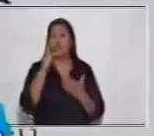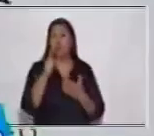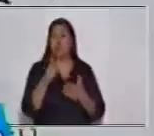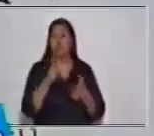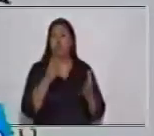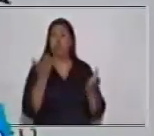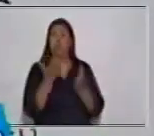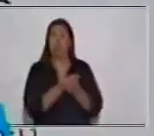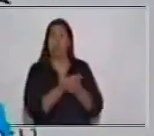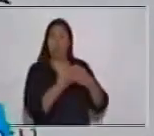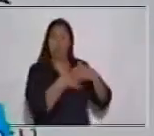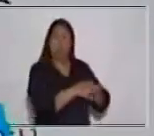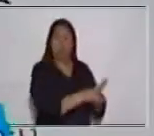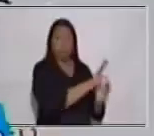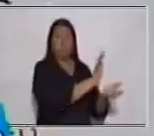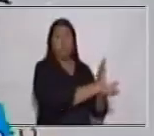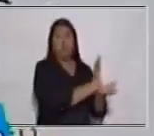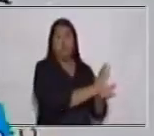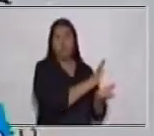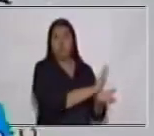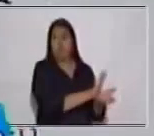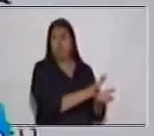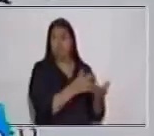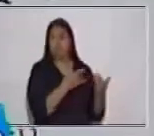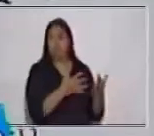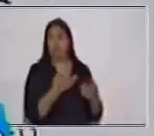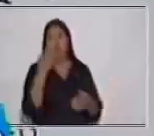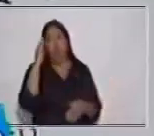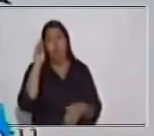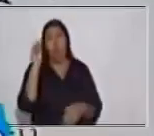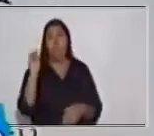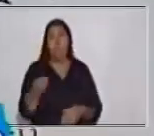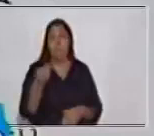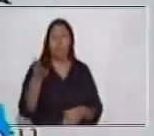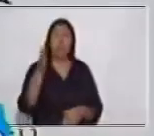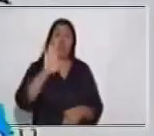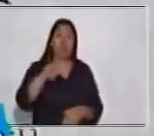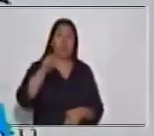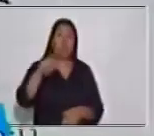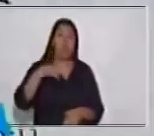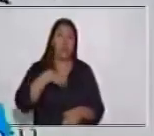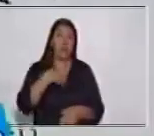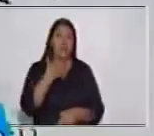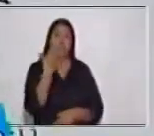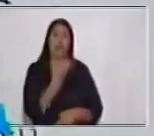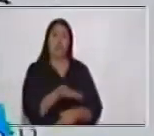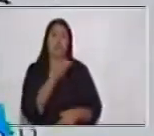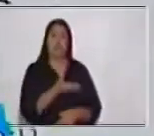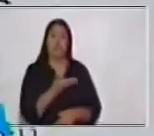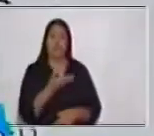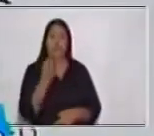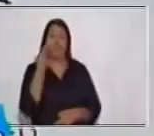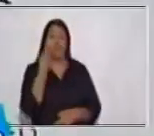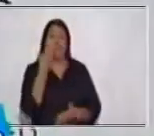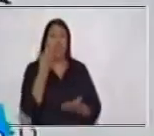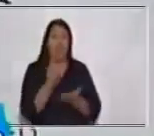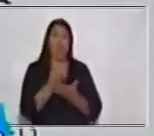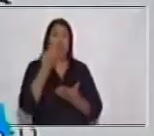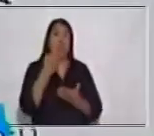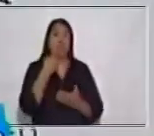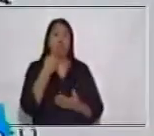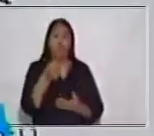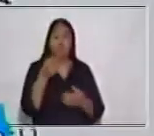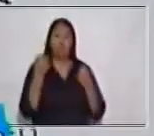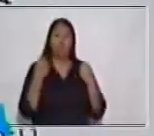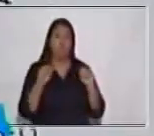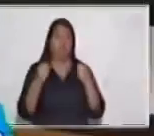tu portafolio, porque muy pronto te será requerido en tu establecimiento escolar para verificar que hayas cumplido con las actividades